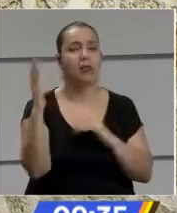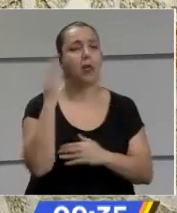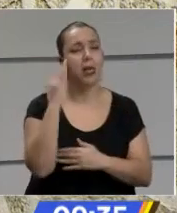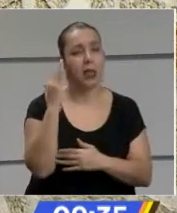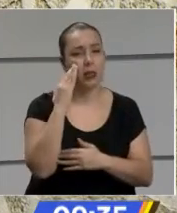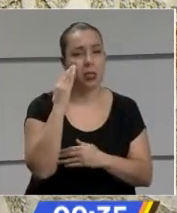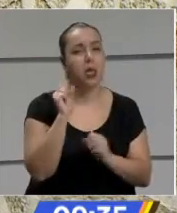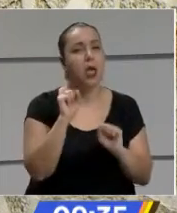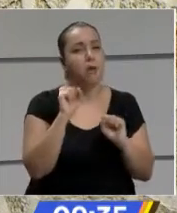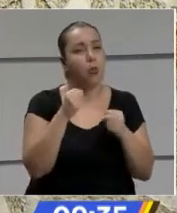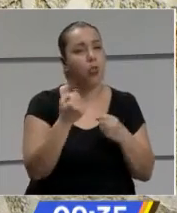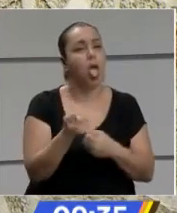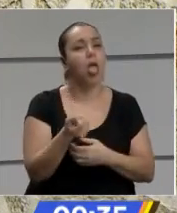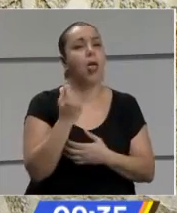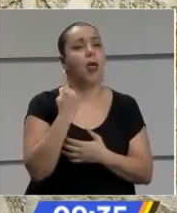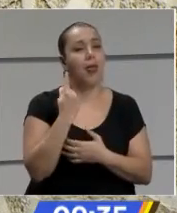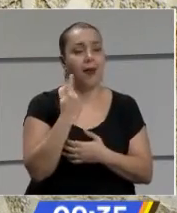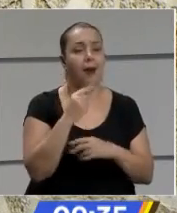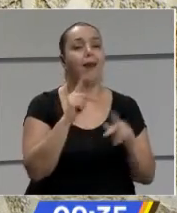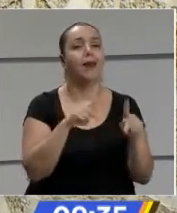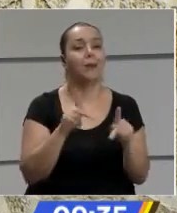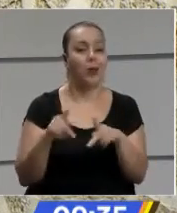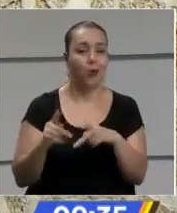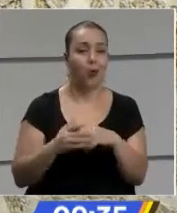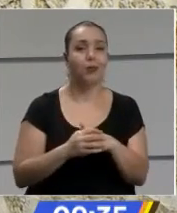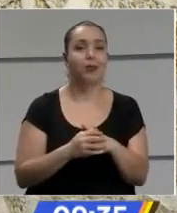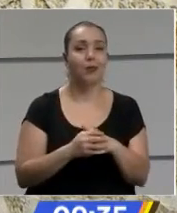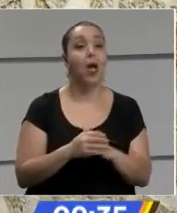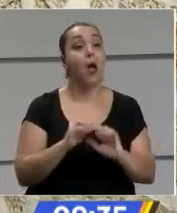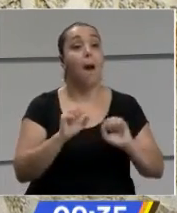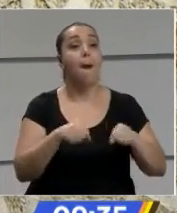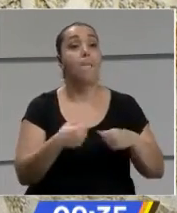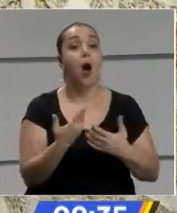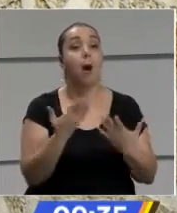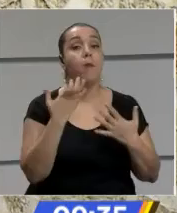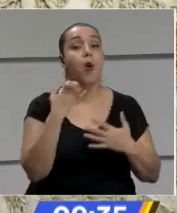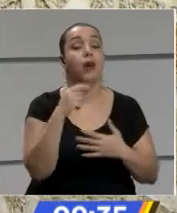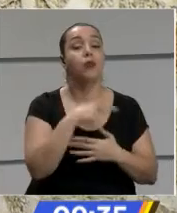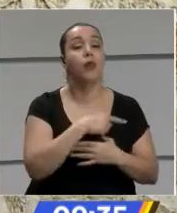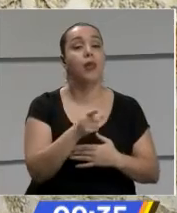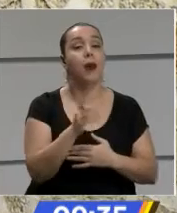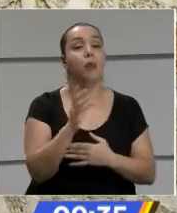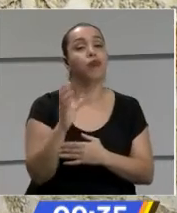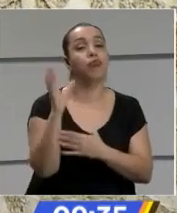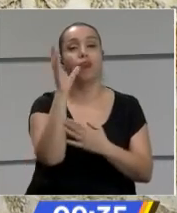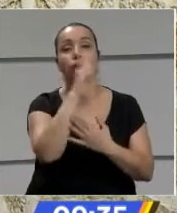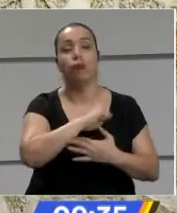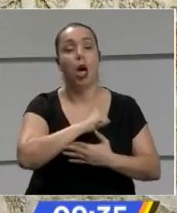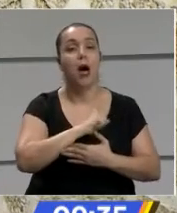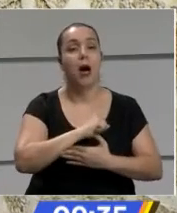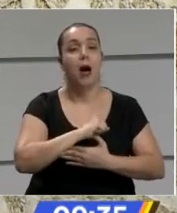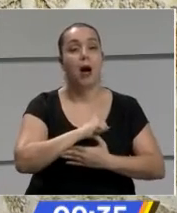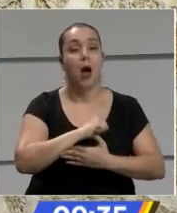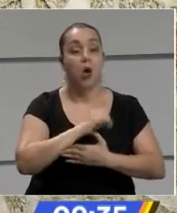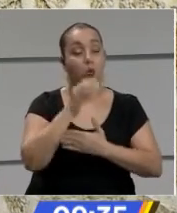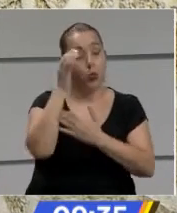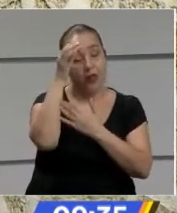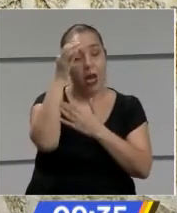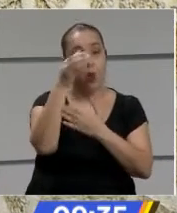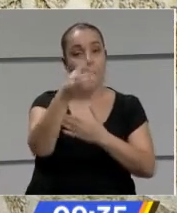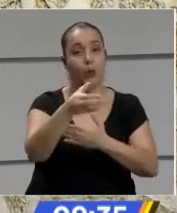y poder interpretar a las personas, ¿verdad? Y por eso necesitamos de conocer nuestra